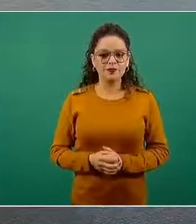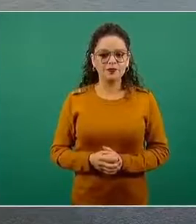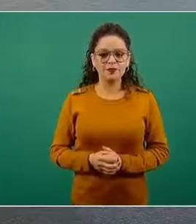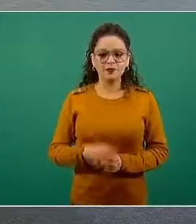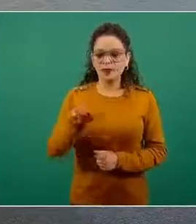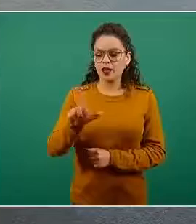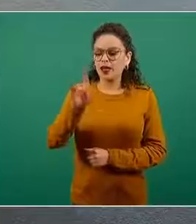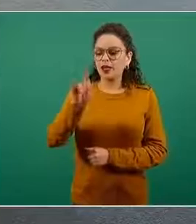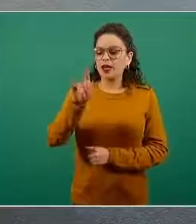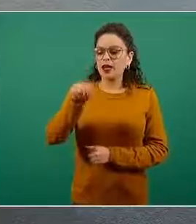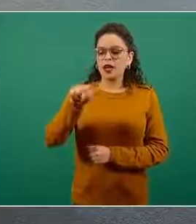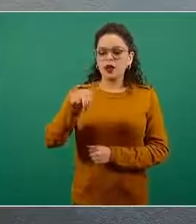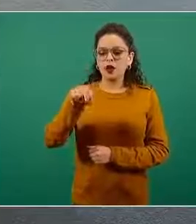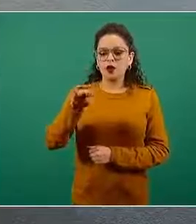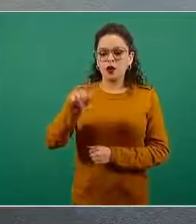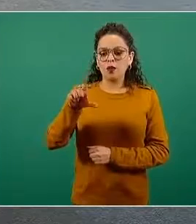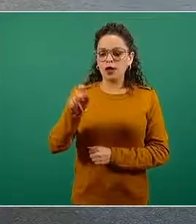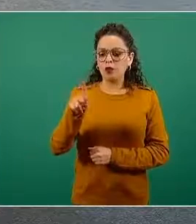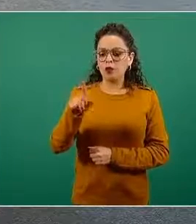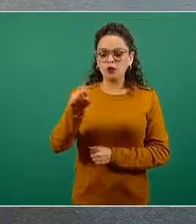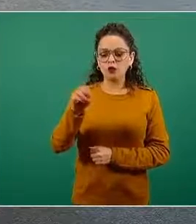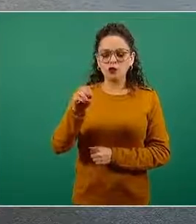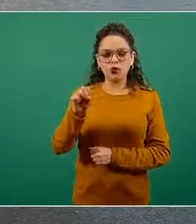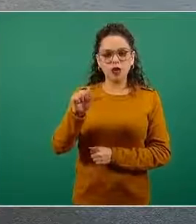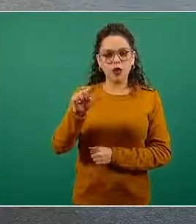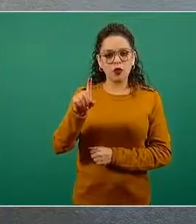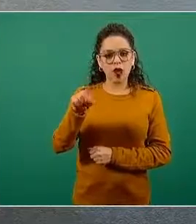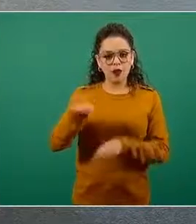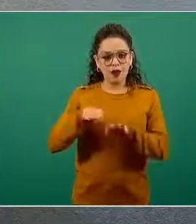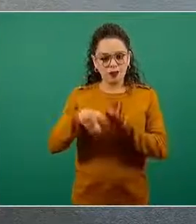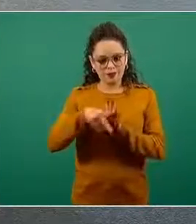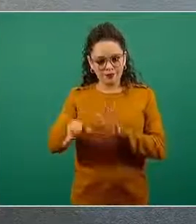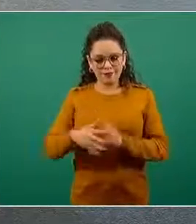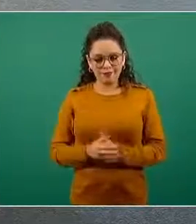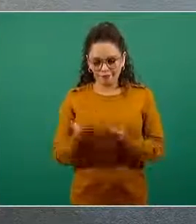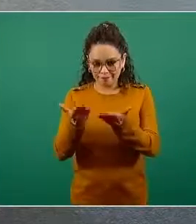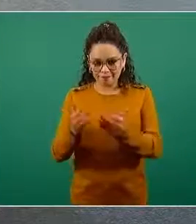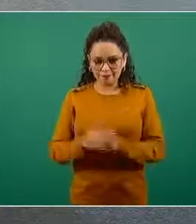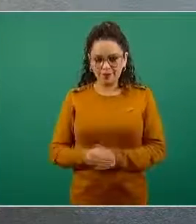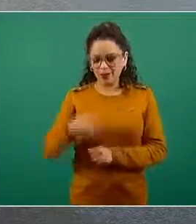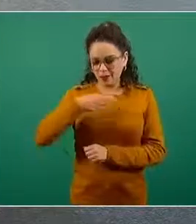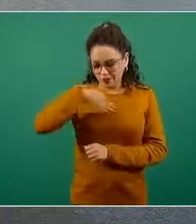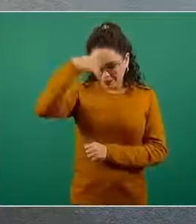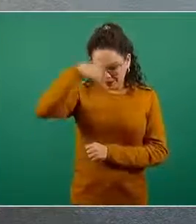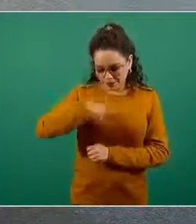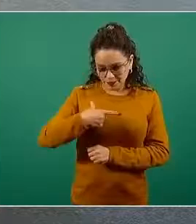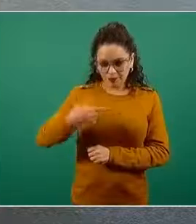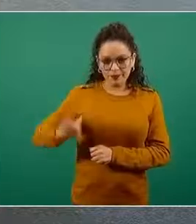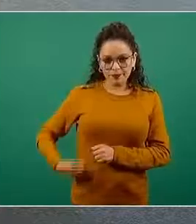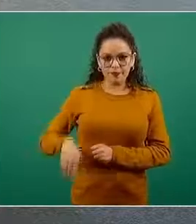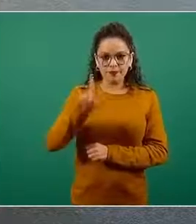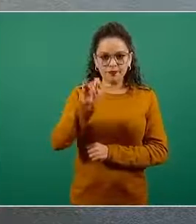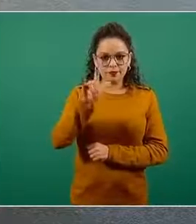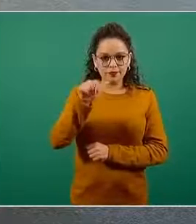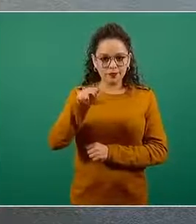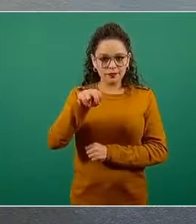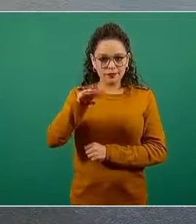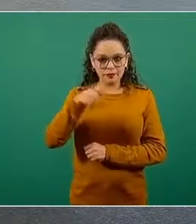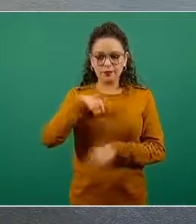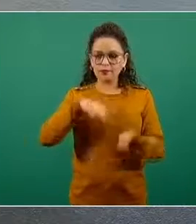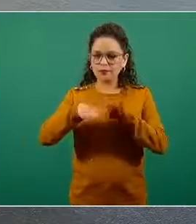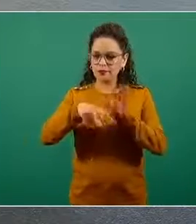Liliana Noble, Pulso Saludable. Nuri Fernández, Caracola. Buenas noches, Liliana Noble de Pulso Saludable. Doctor